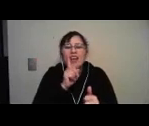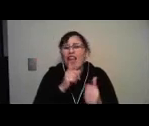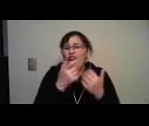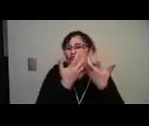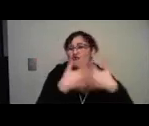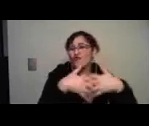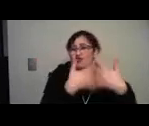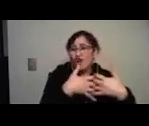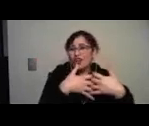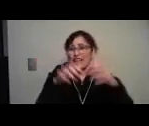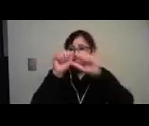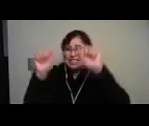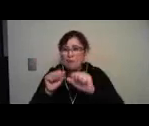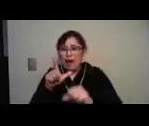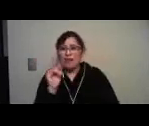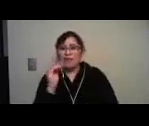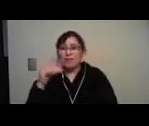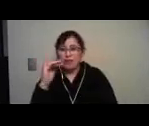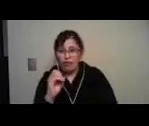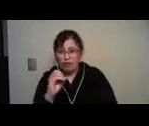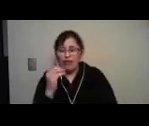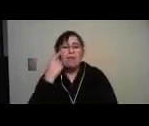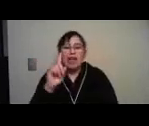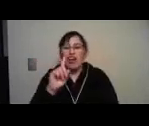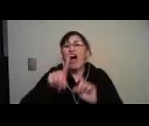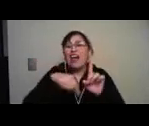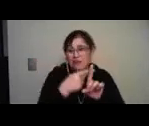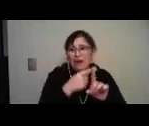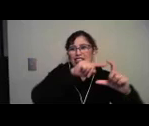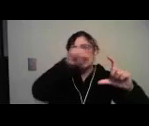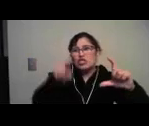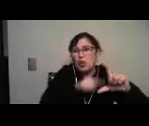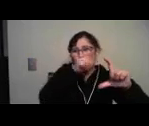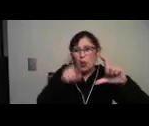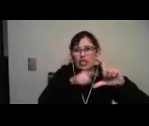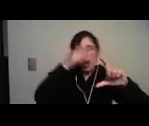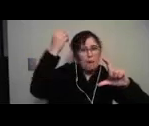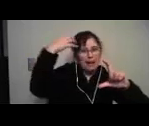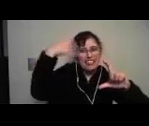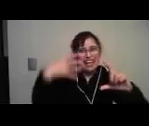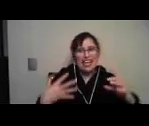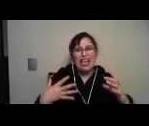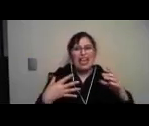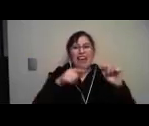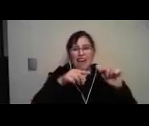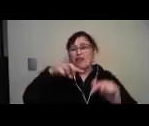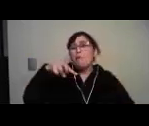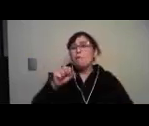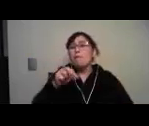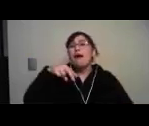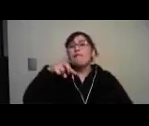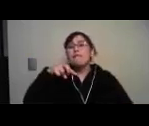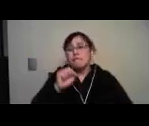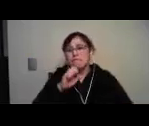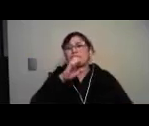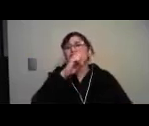y que además tienen una función en los circuitos de aprendizaje que forman parte del circuito de Papez, ¿de acuerdo?